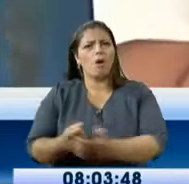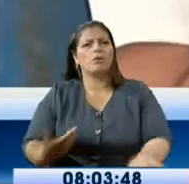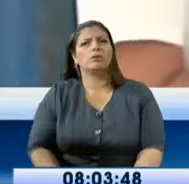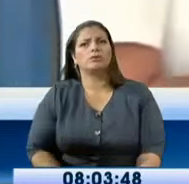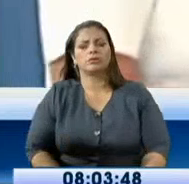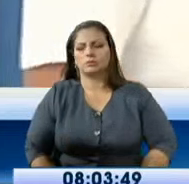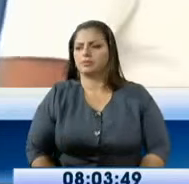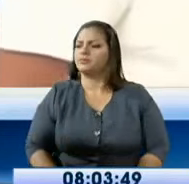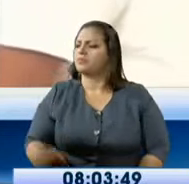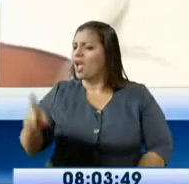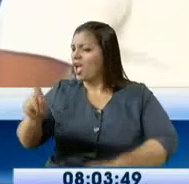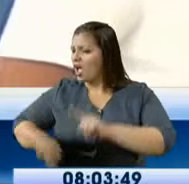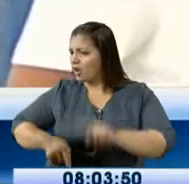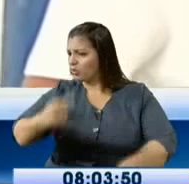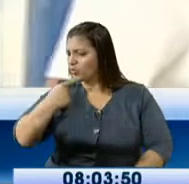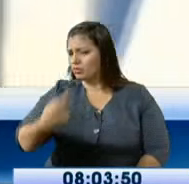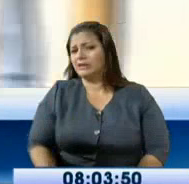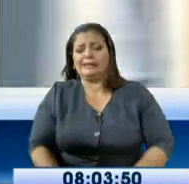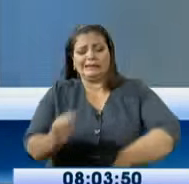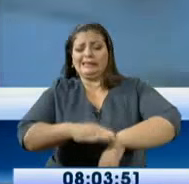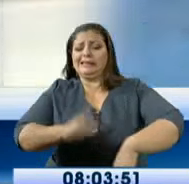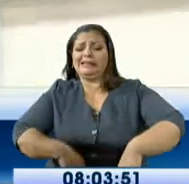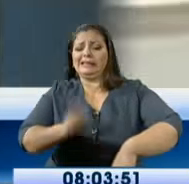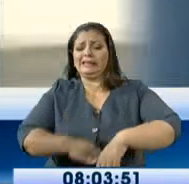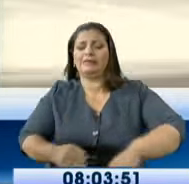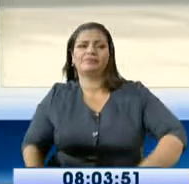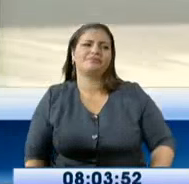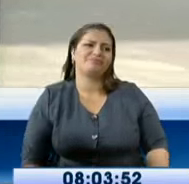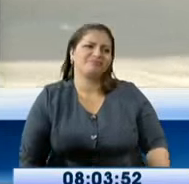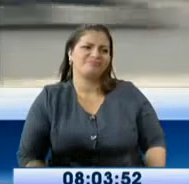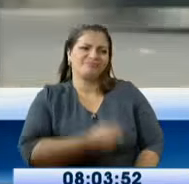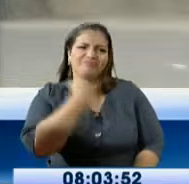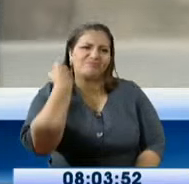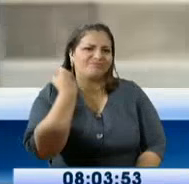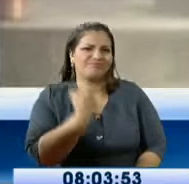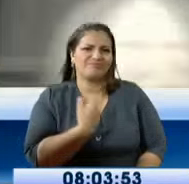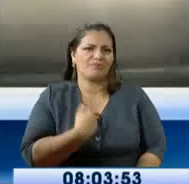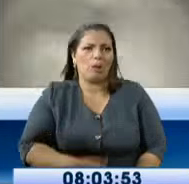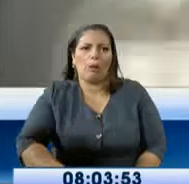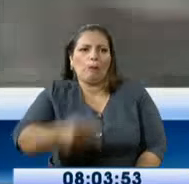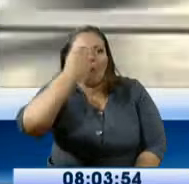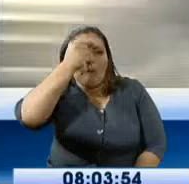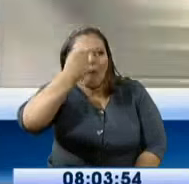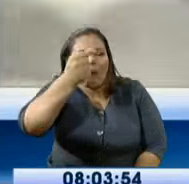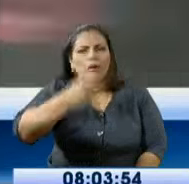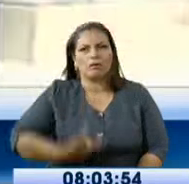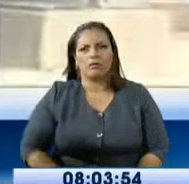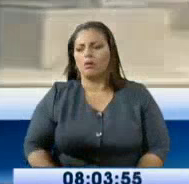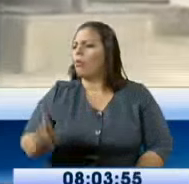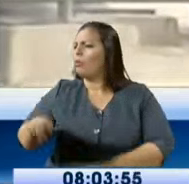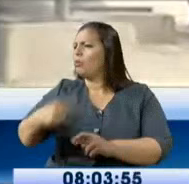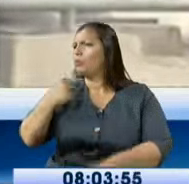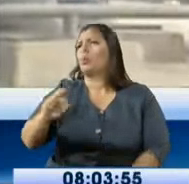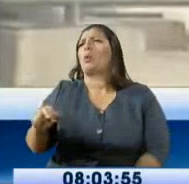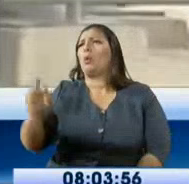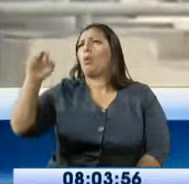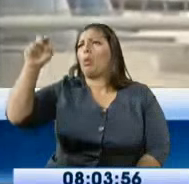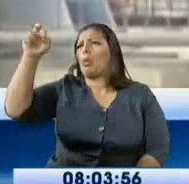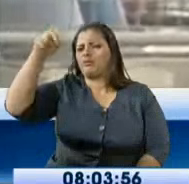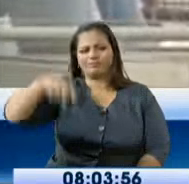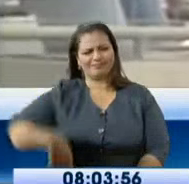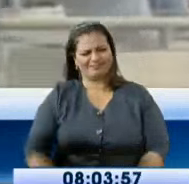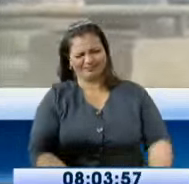apurado. Así es, pero en cambio la ignorancia es de ellos. O dicen, es que no puedo subir escaleras. No, es que no puedo. Yo que soy